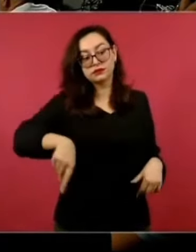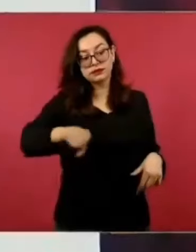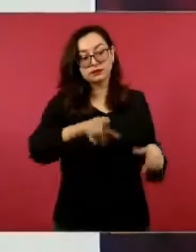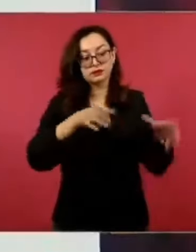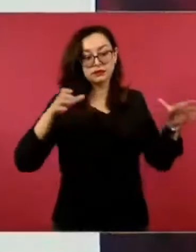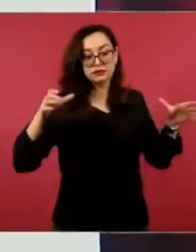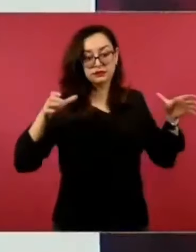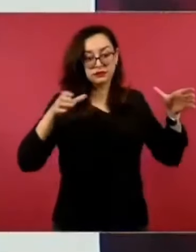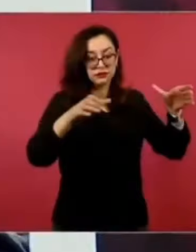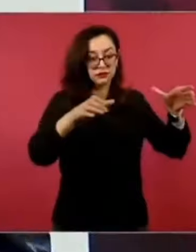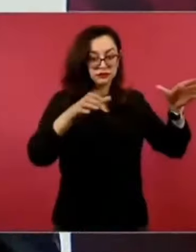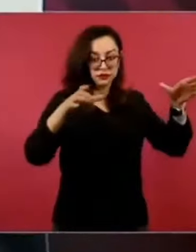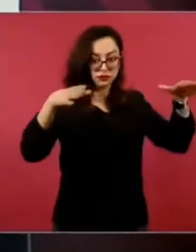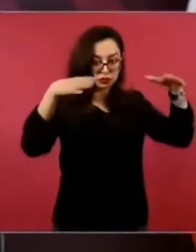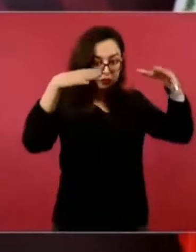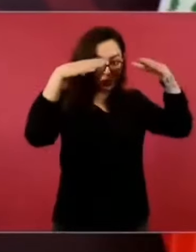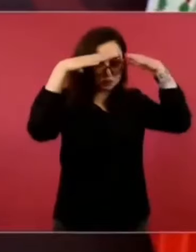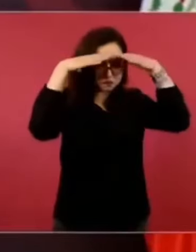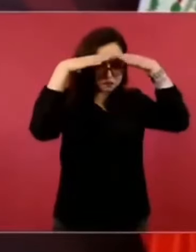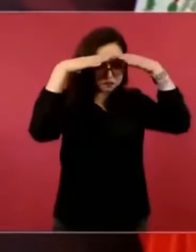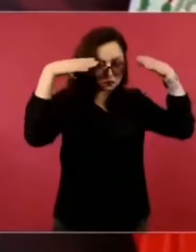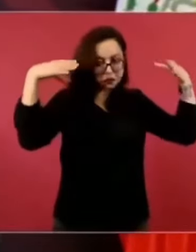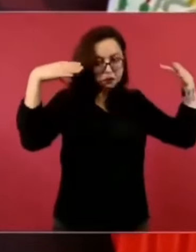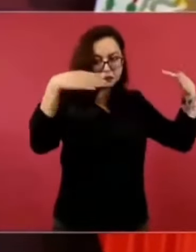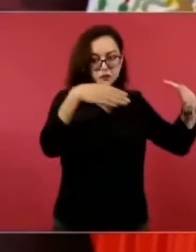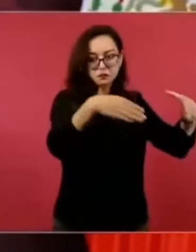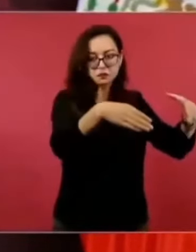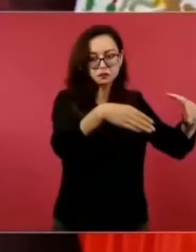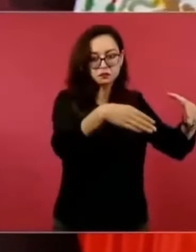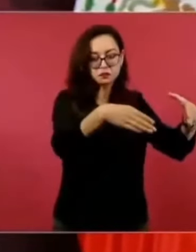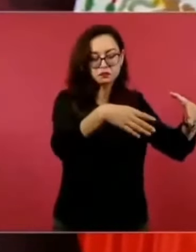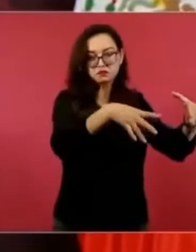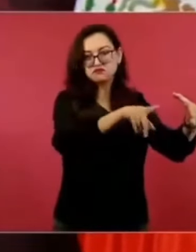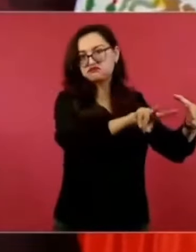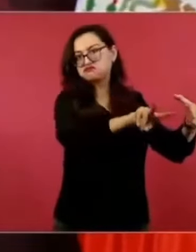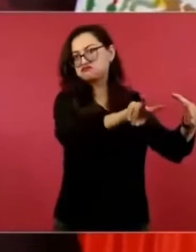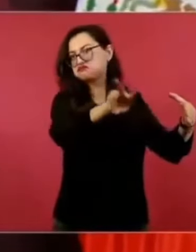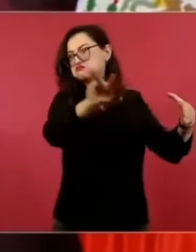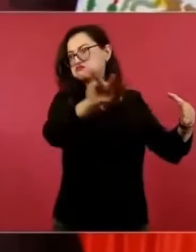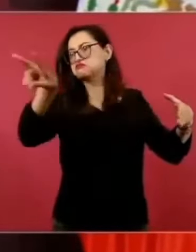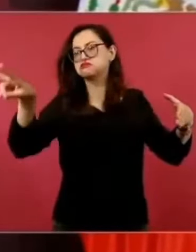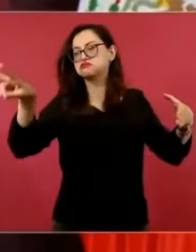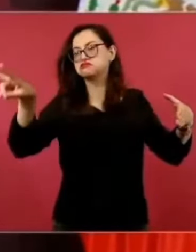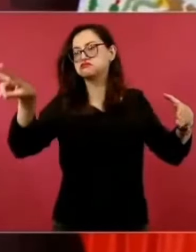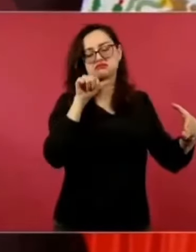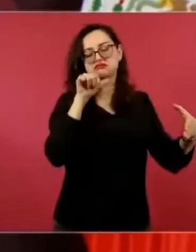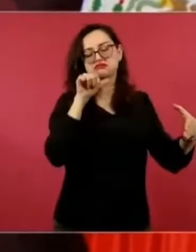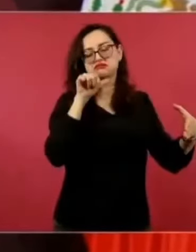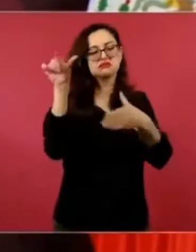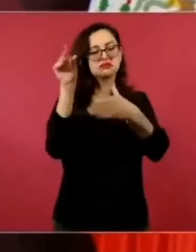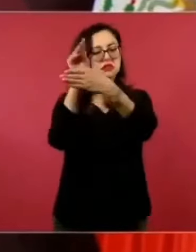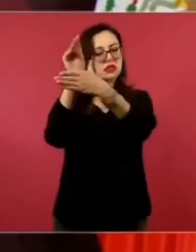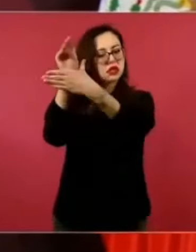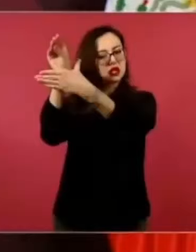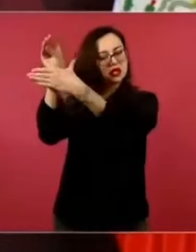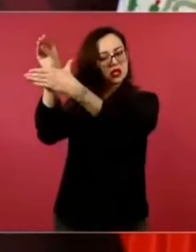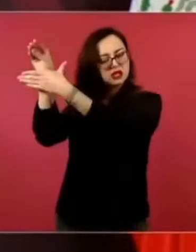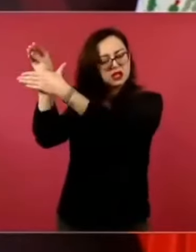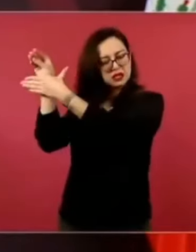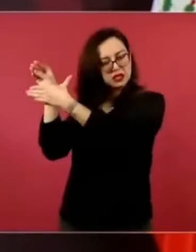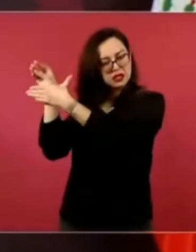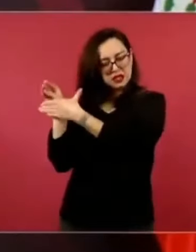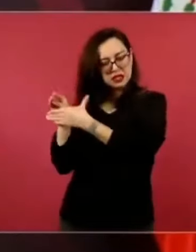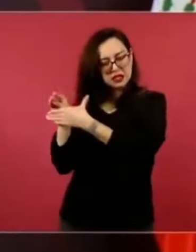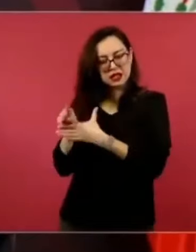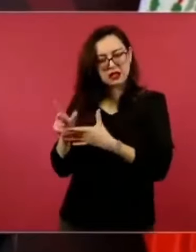conversación no está Esto ni nada que tenga que ver con el hecho de